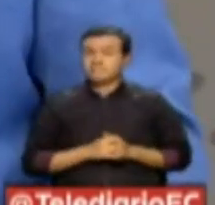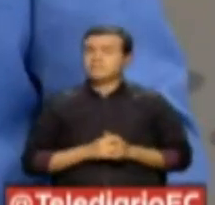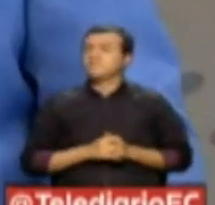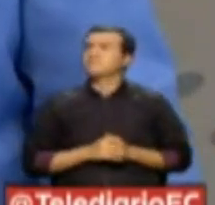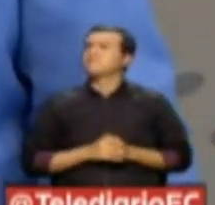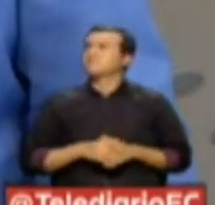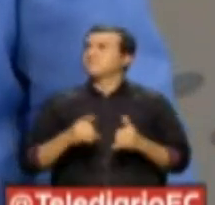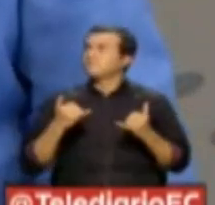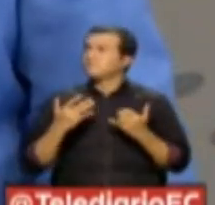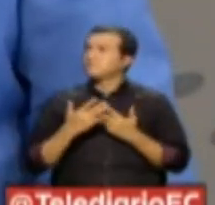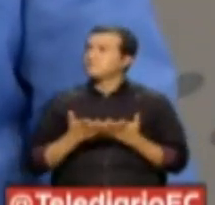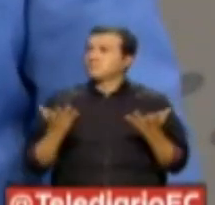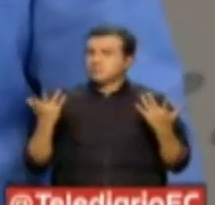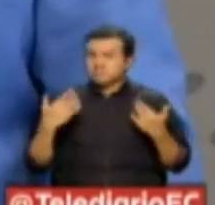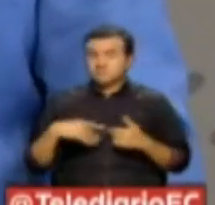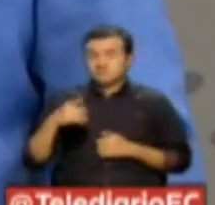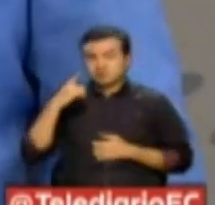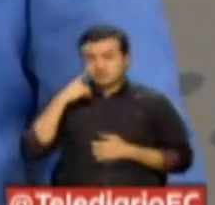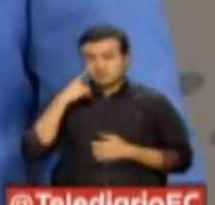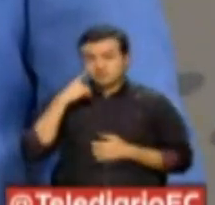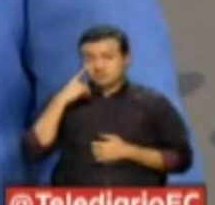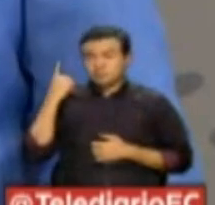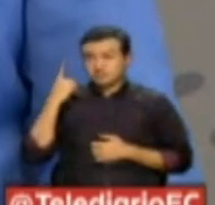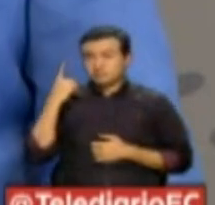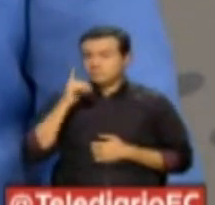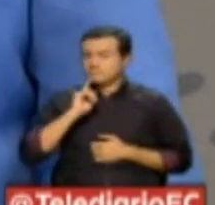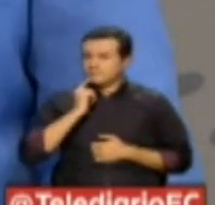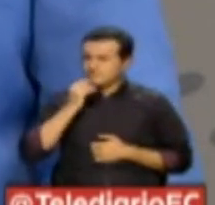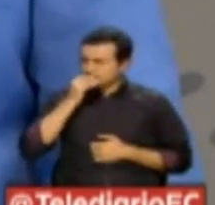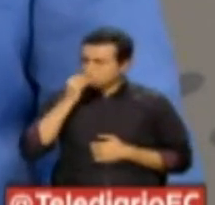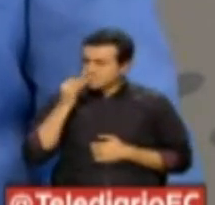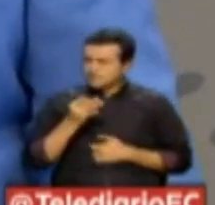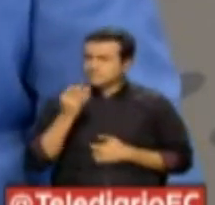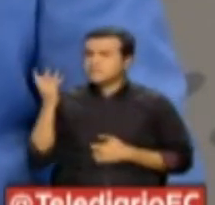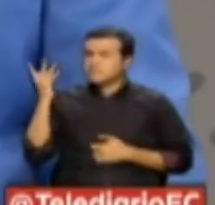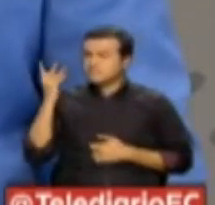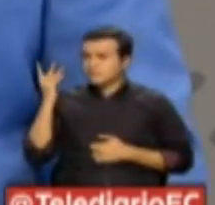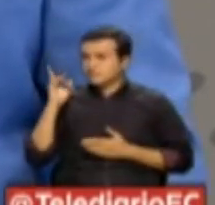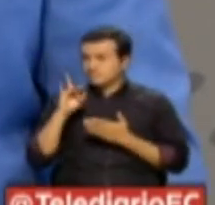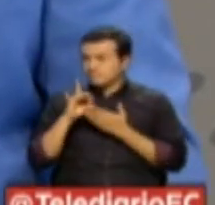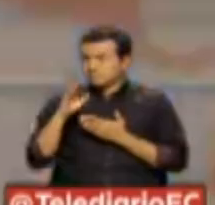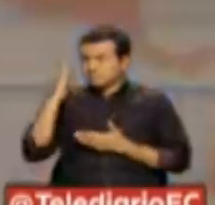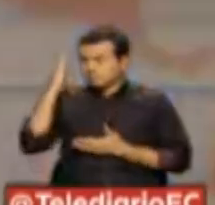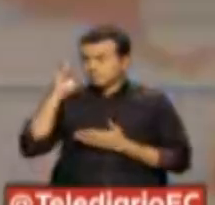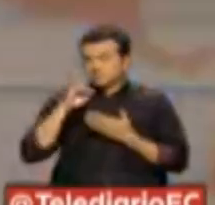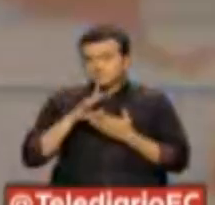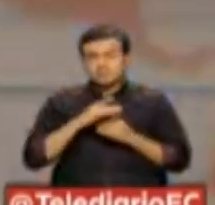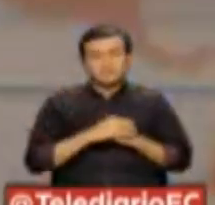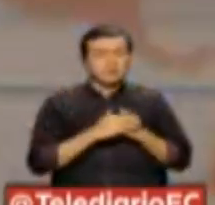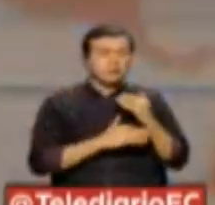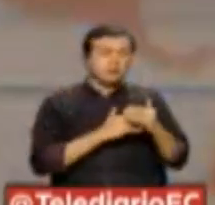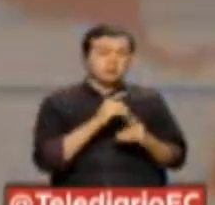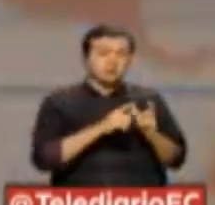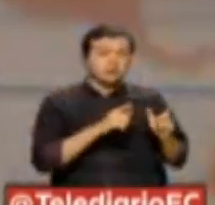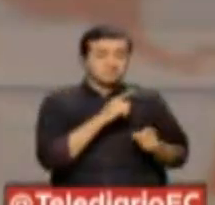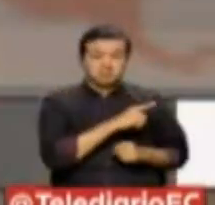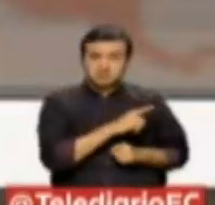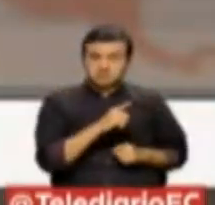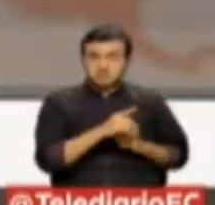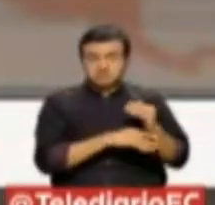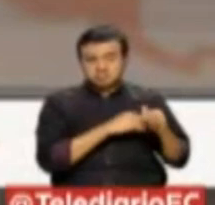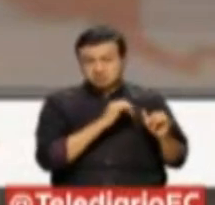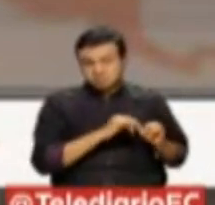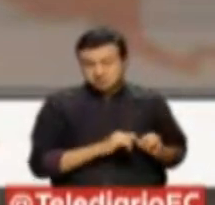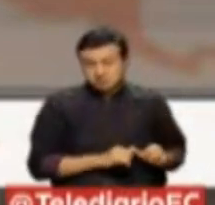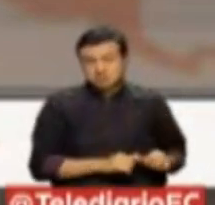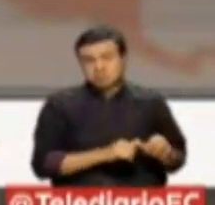en este momento ya aparece como una alternativa seria cierta la revocatoria de mandato es un proceso ciudadano que está en marcha